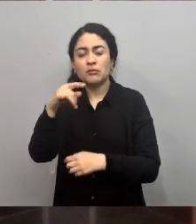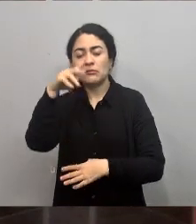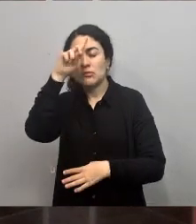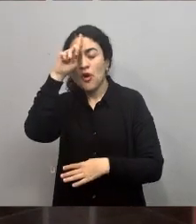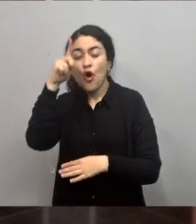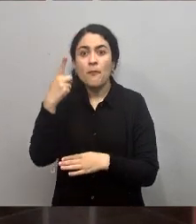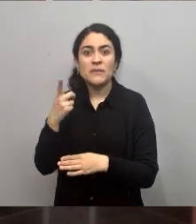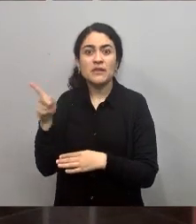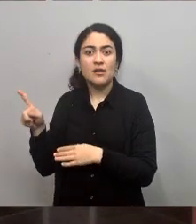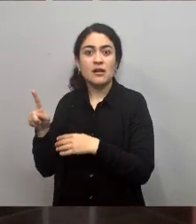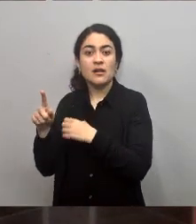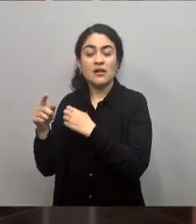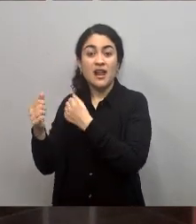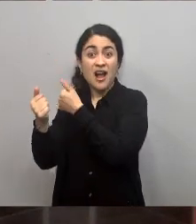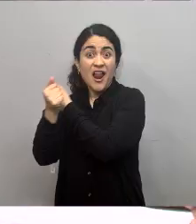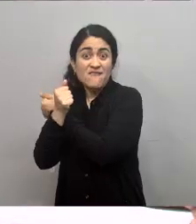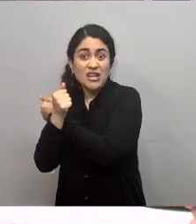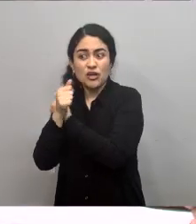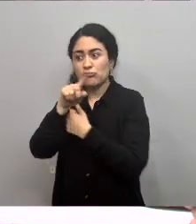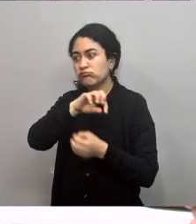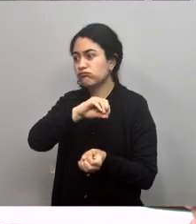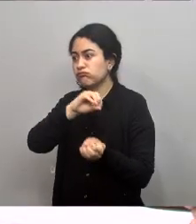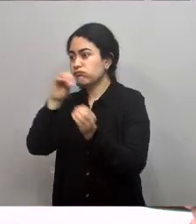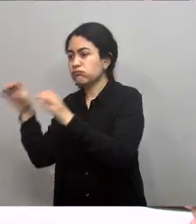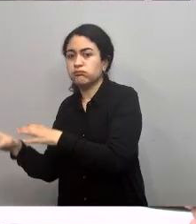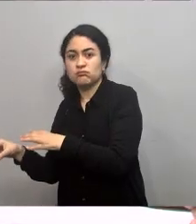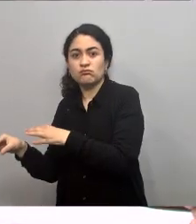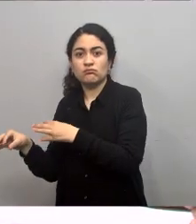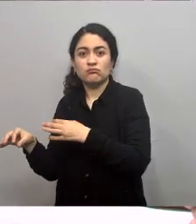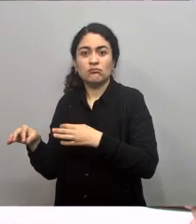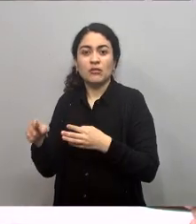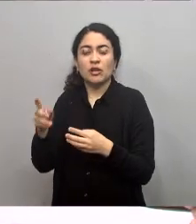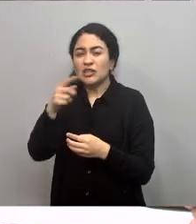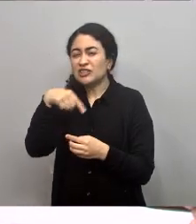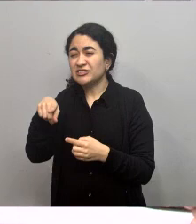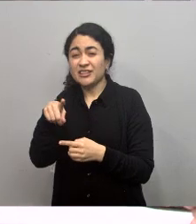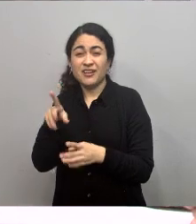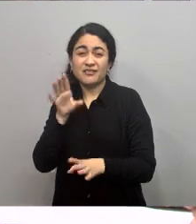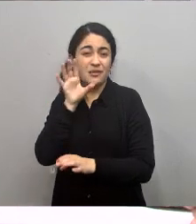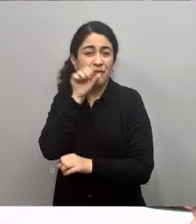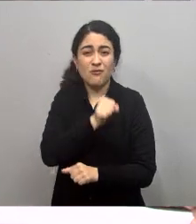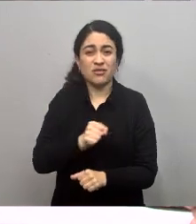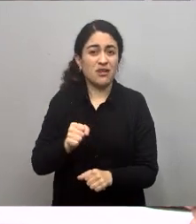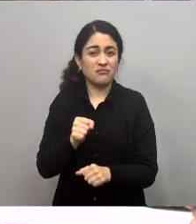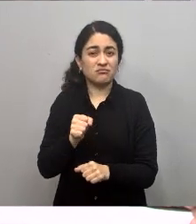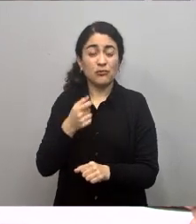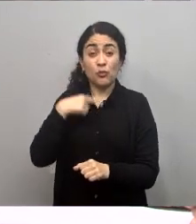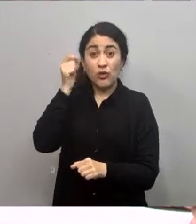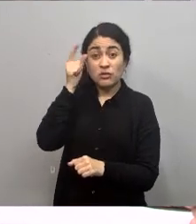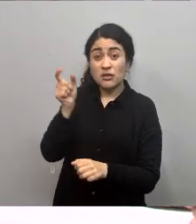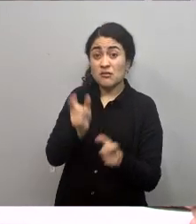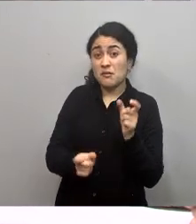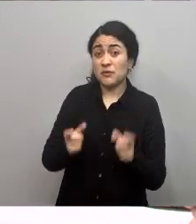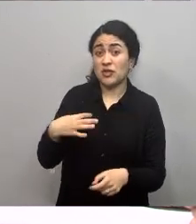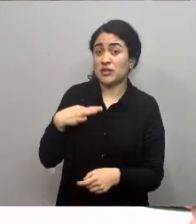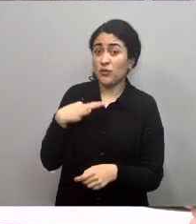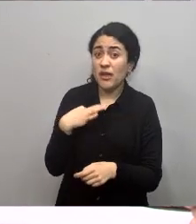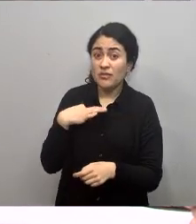¿Sí? Es que la situación, o sea, no resiste más y uno entiende que la ciudadanía